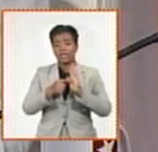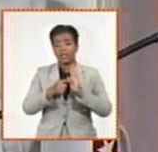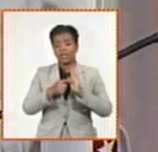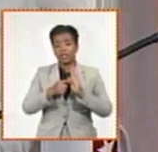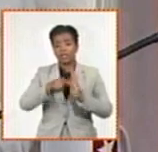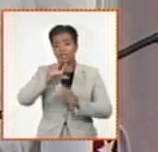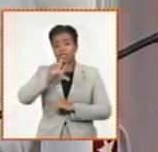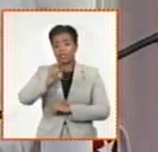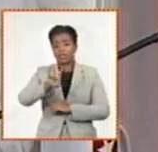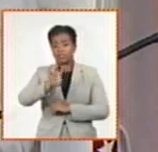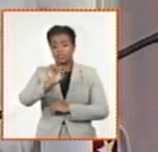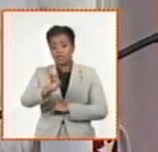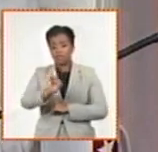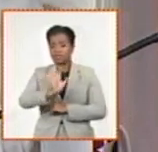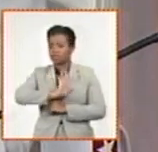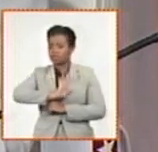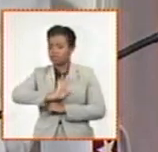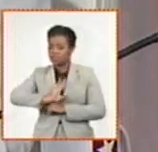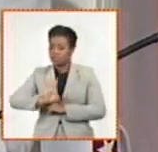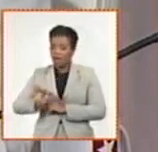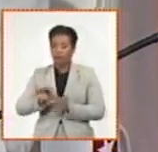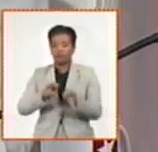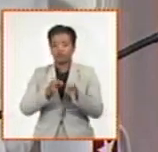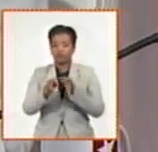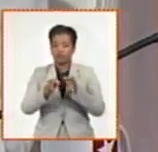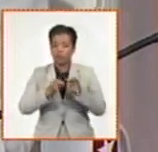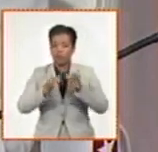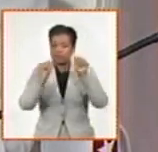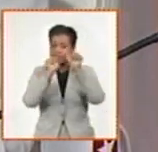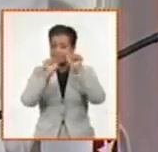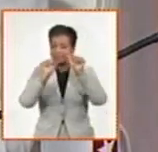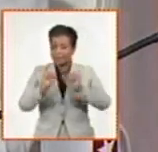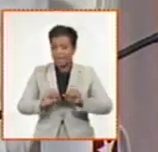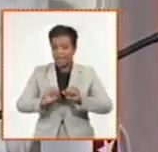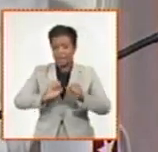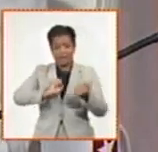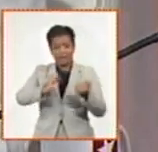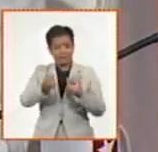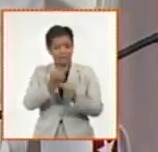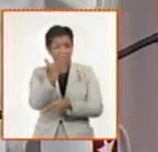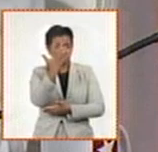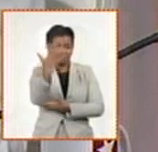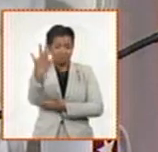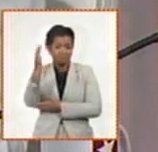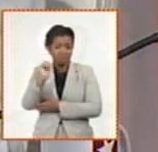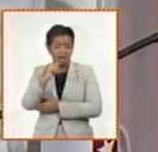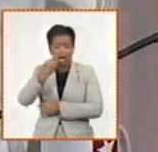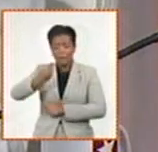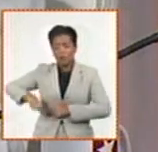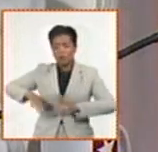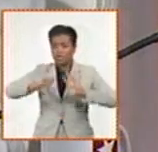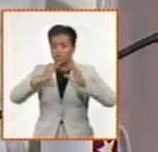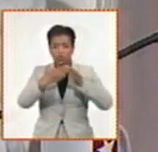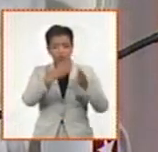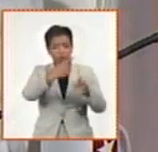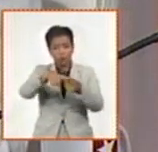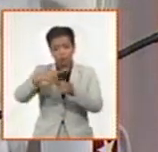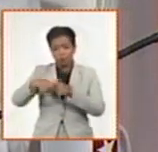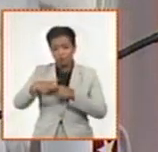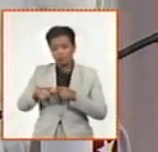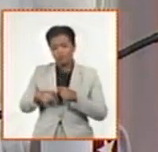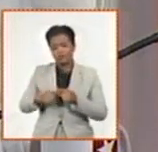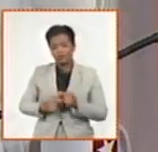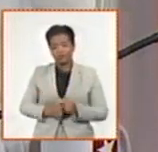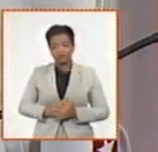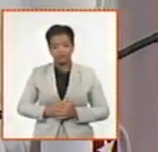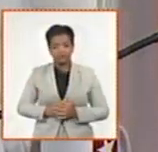1.537 que son fincas agroecológicas, que son todo un sistema agroecológico donde se aprovechan todos los recursos del sistema y